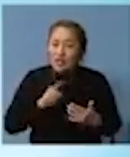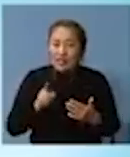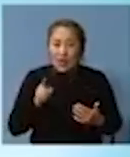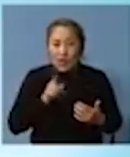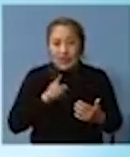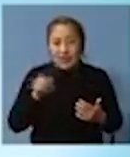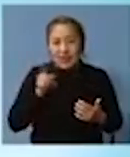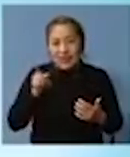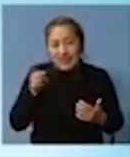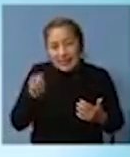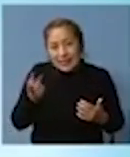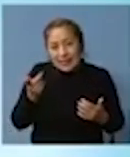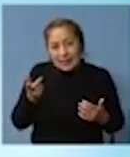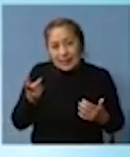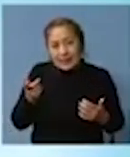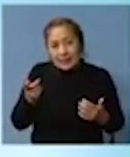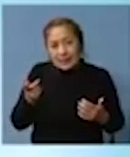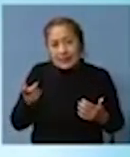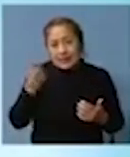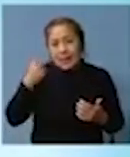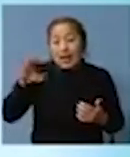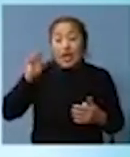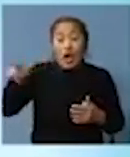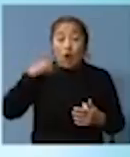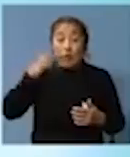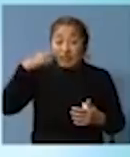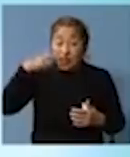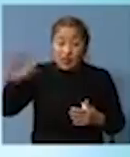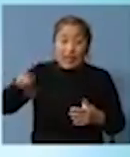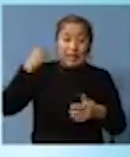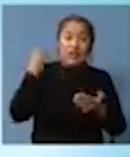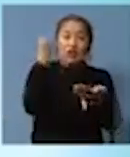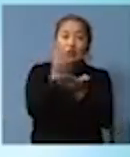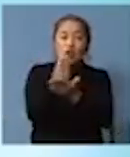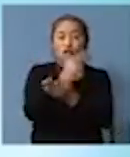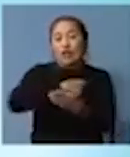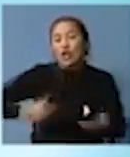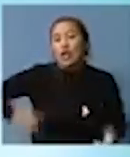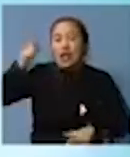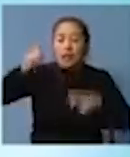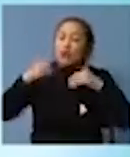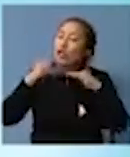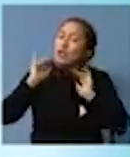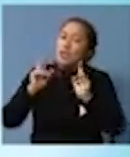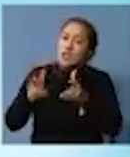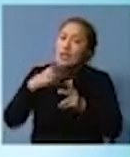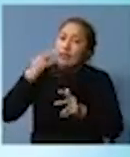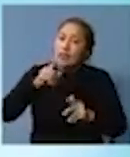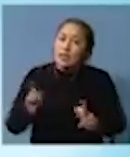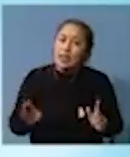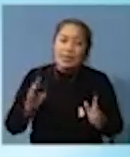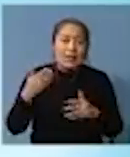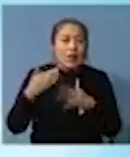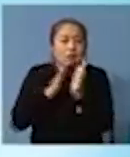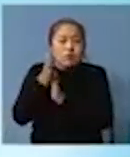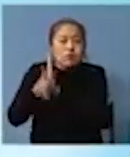si es, supongamos que sea electo gobernador, ¿no es cierto? Supongamos que la gente de Jujuy diga, sí, la verdad que me